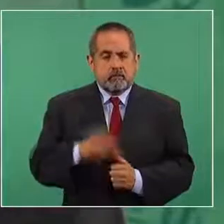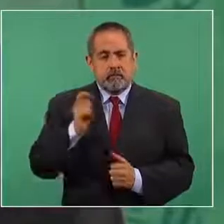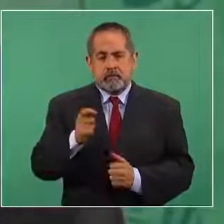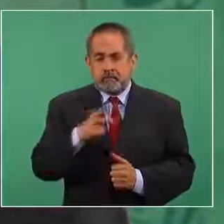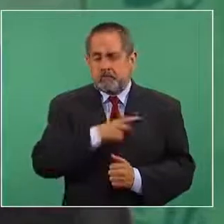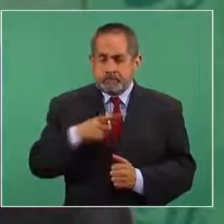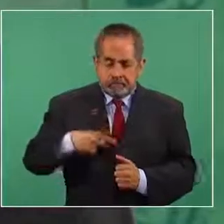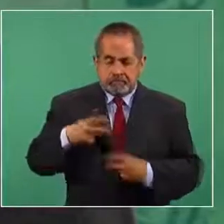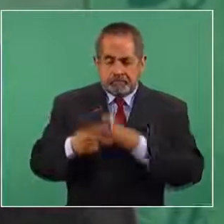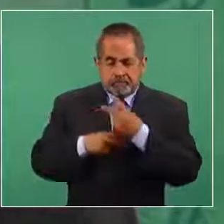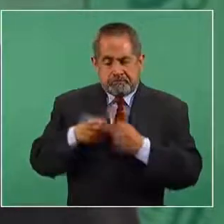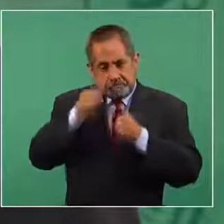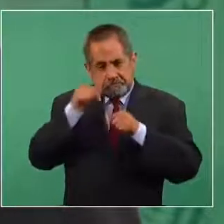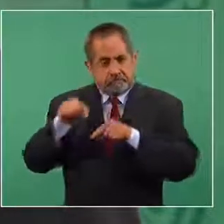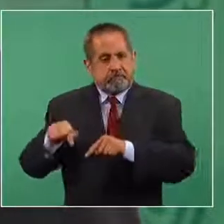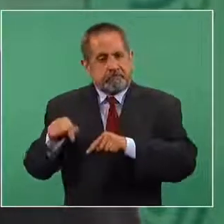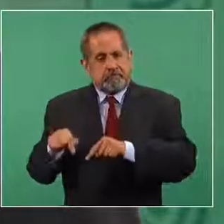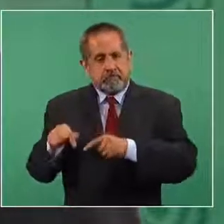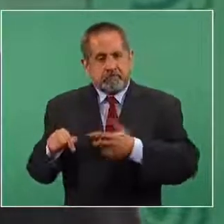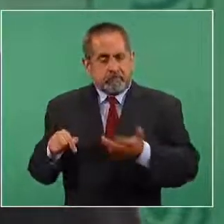tiene que haber